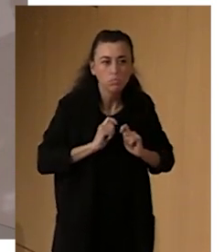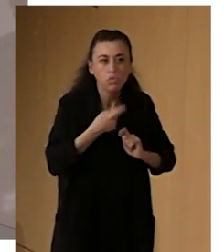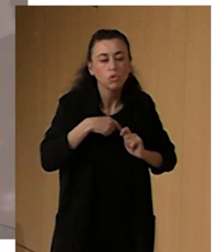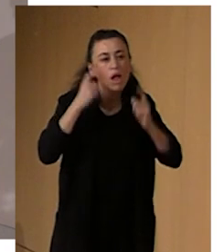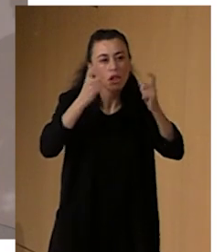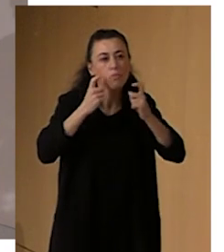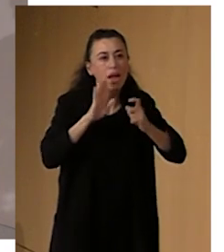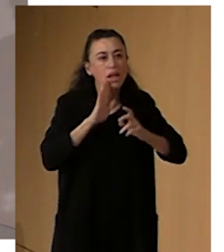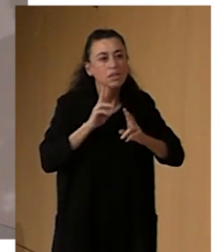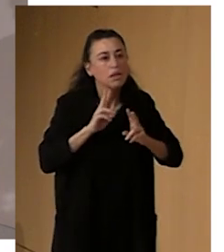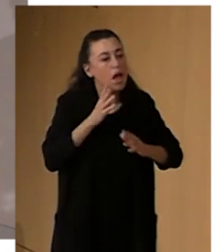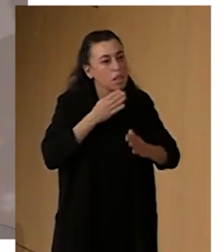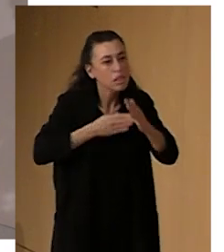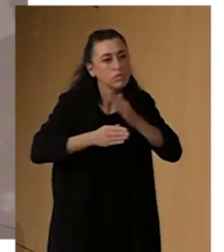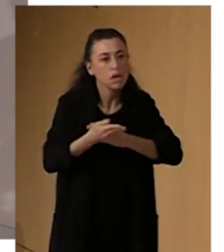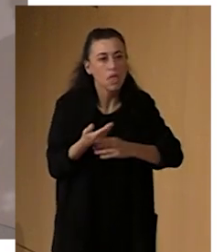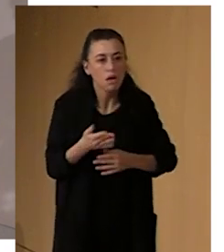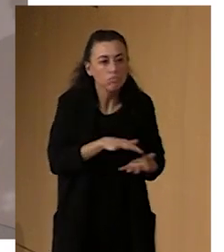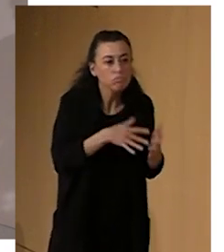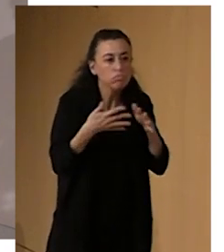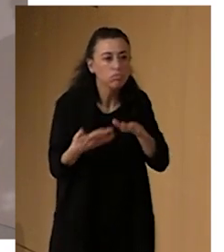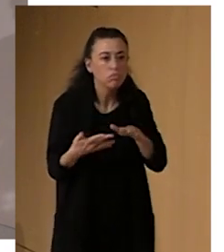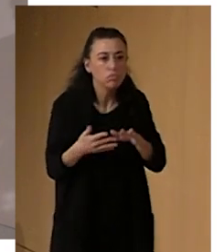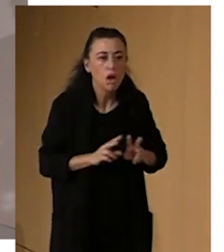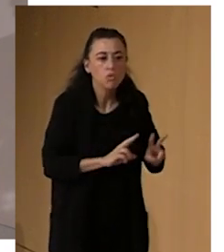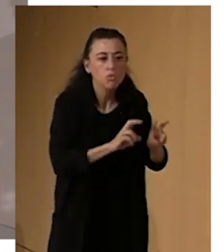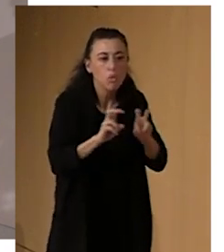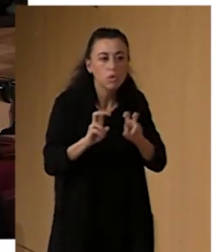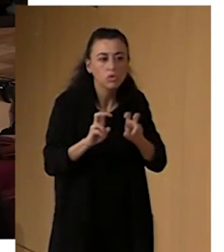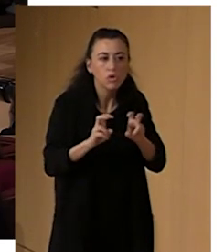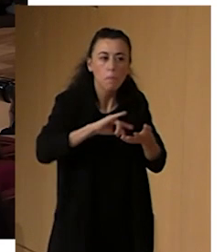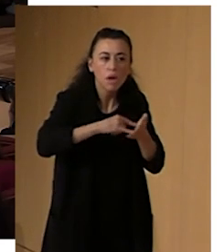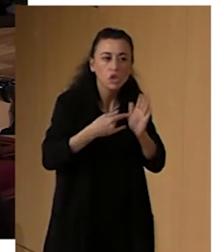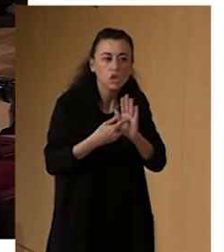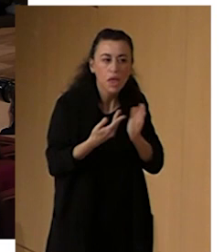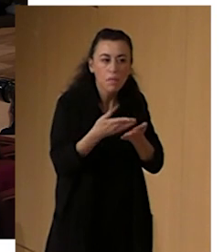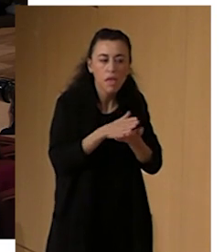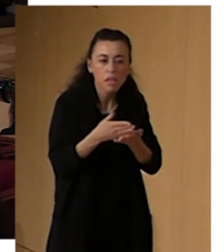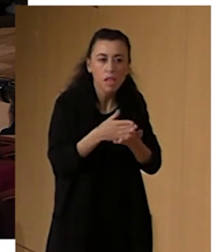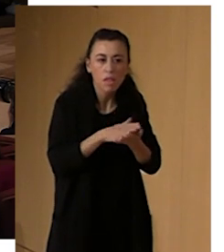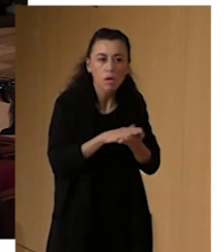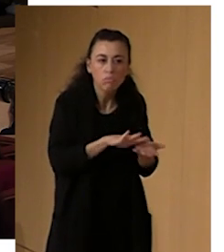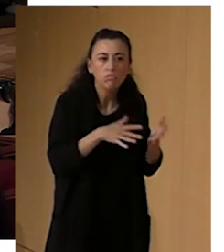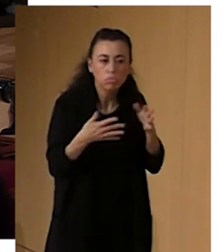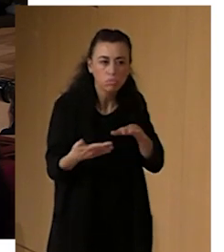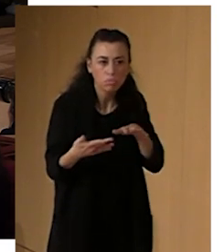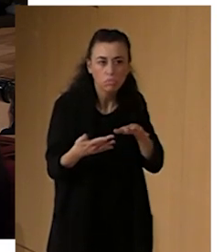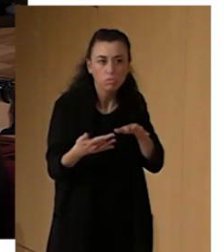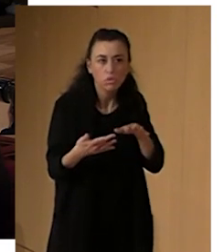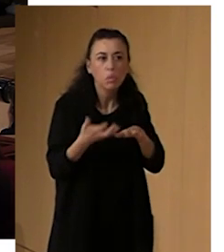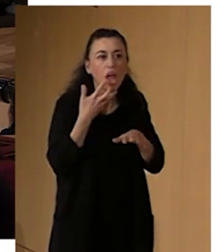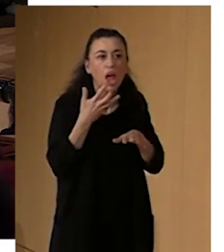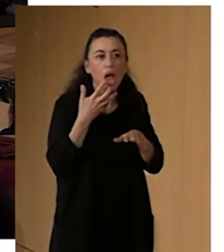accesibilidad desde nuevas metodologías de de mediación que también os daré un pequeño un pequeño